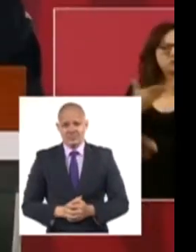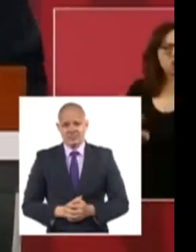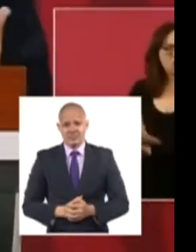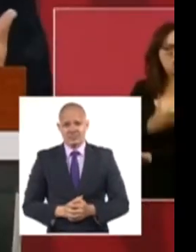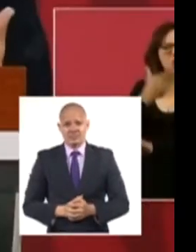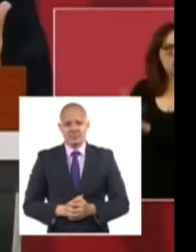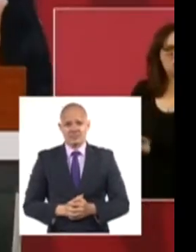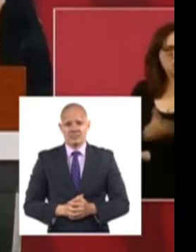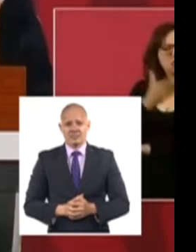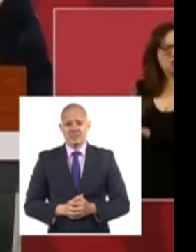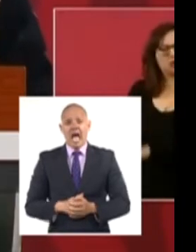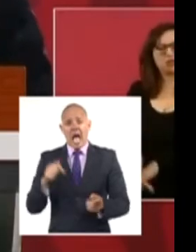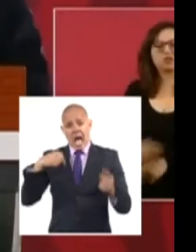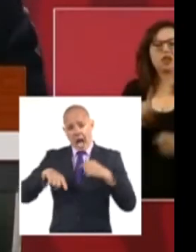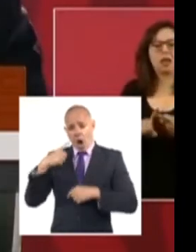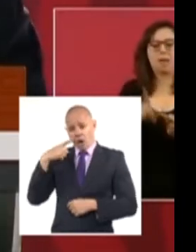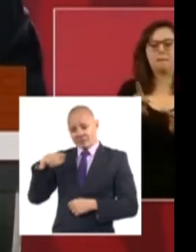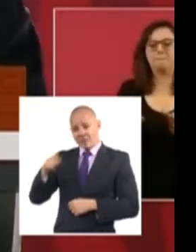petro